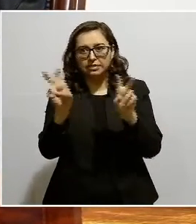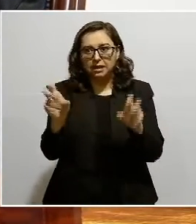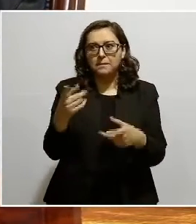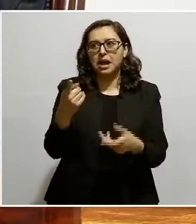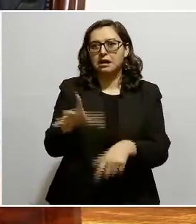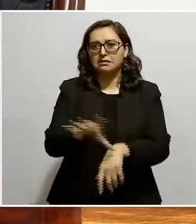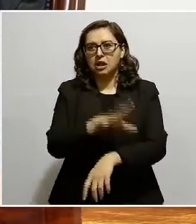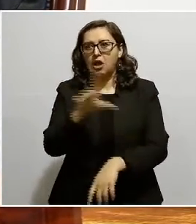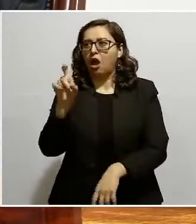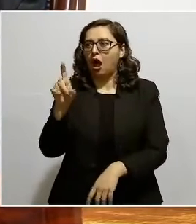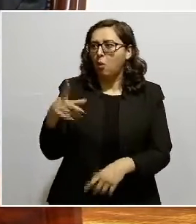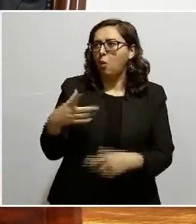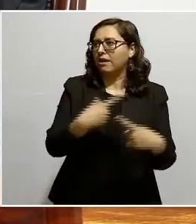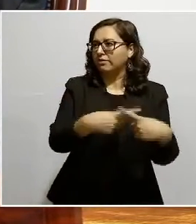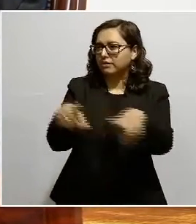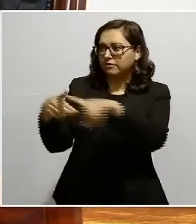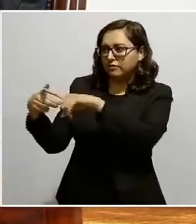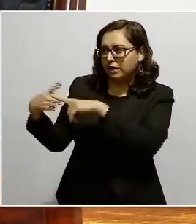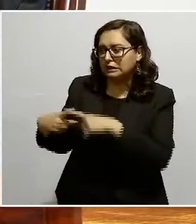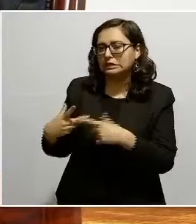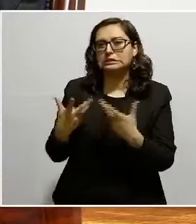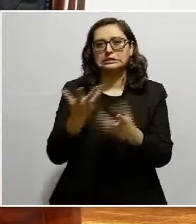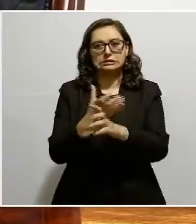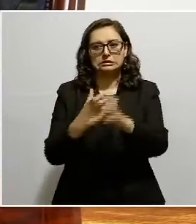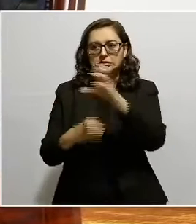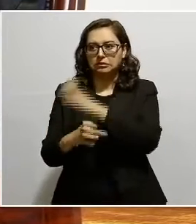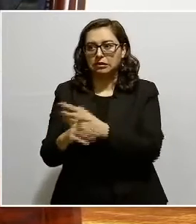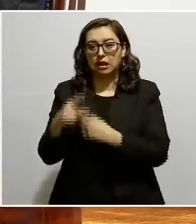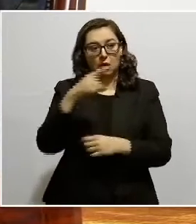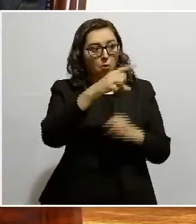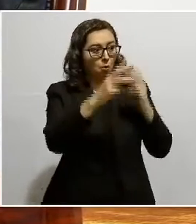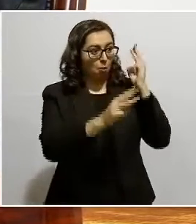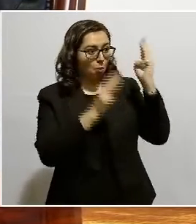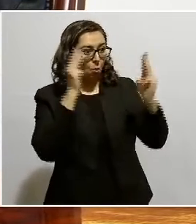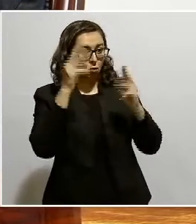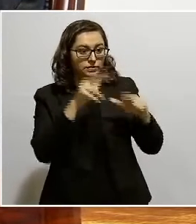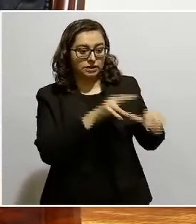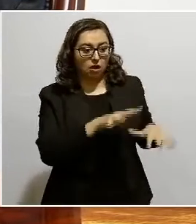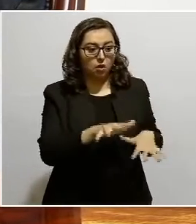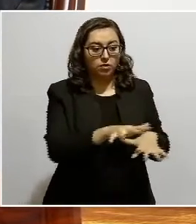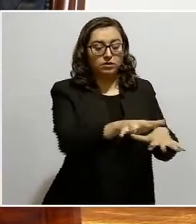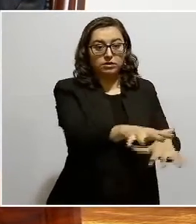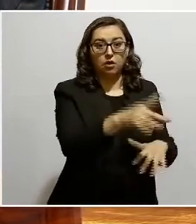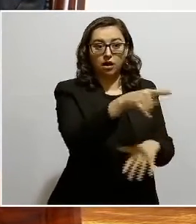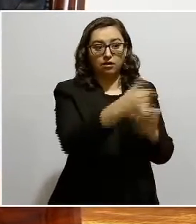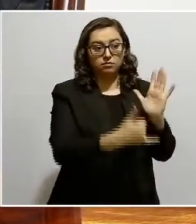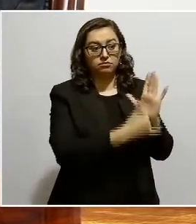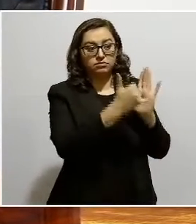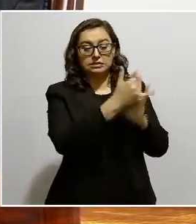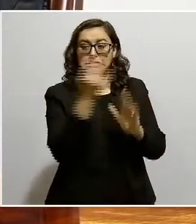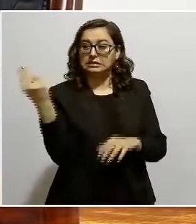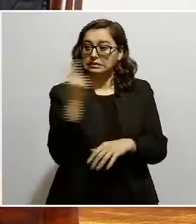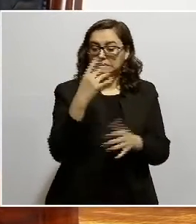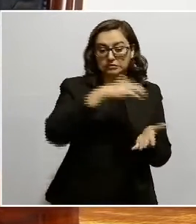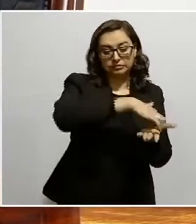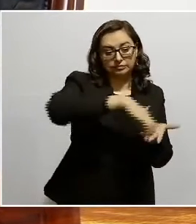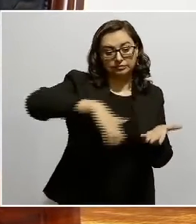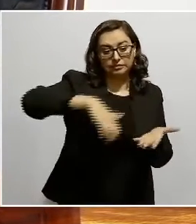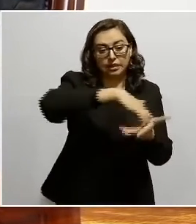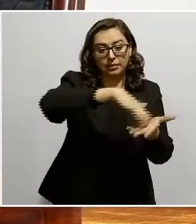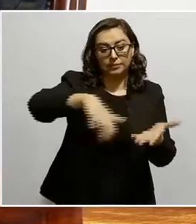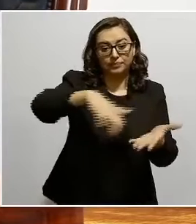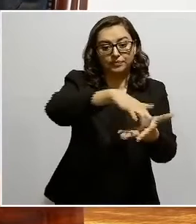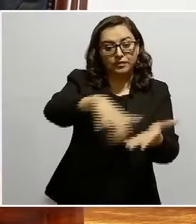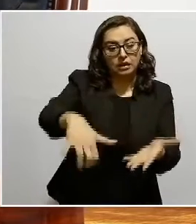al nuevo museo que se estaba construyendo a la orilla del río Grijalva. En esta ocasión, por mi